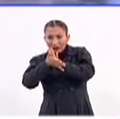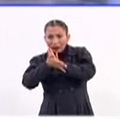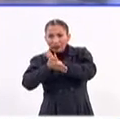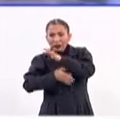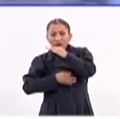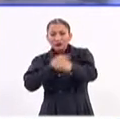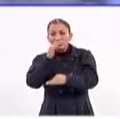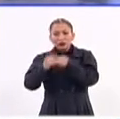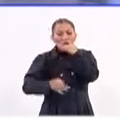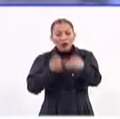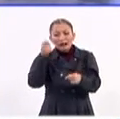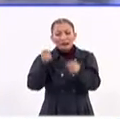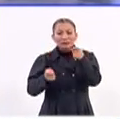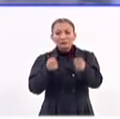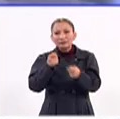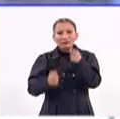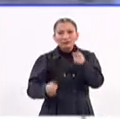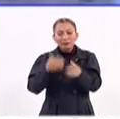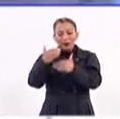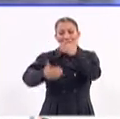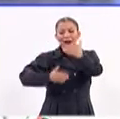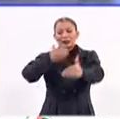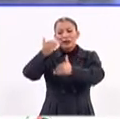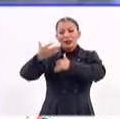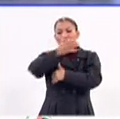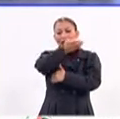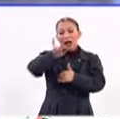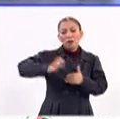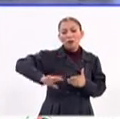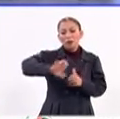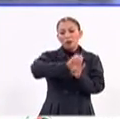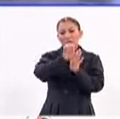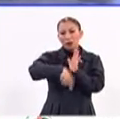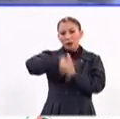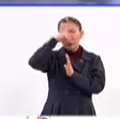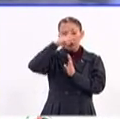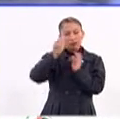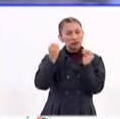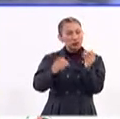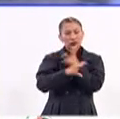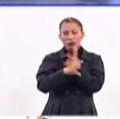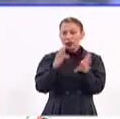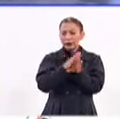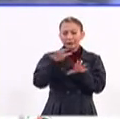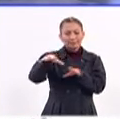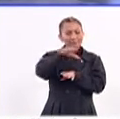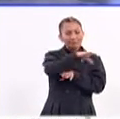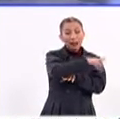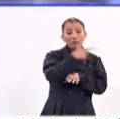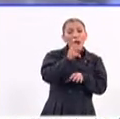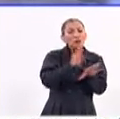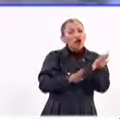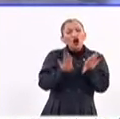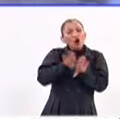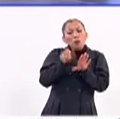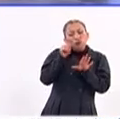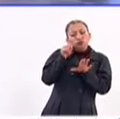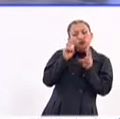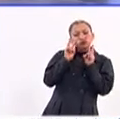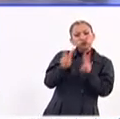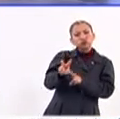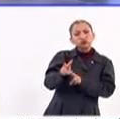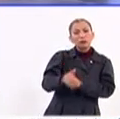todo lo que significa el desarrollo del campo, por ejemplo, en nuestro país? En fin, muchas aristas, pero desde la biología, ¿cómo lo están